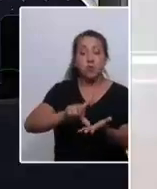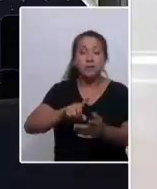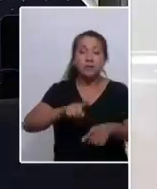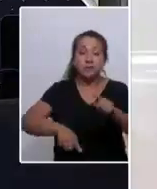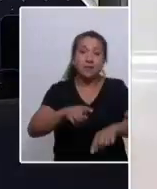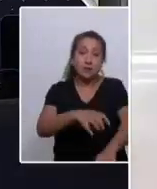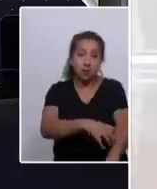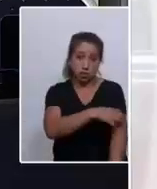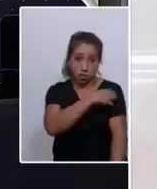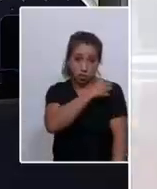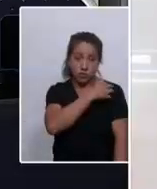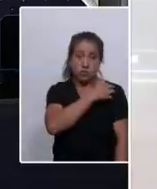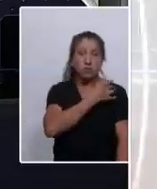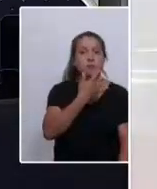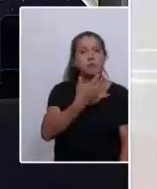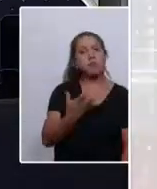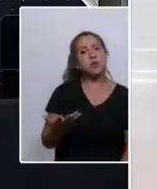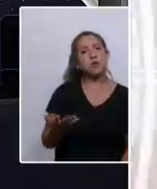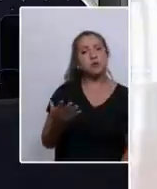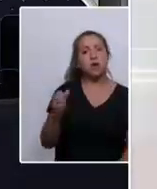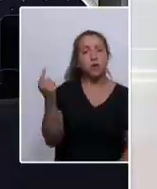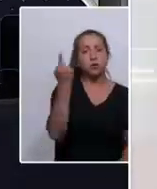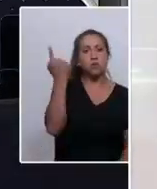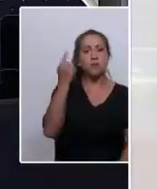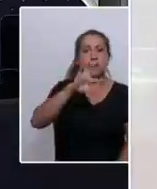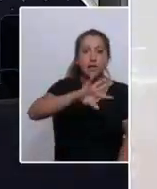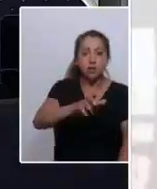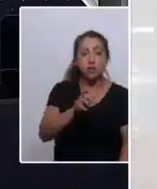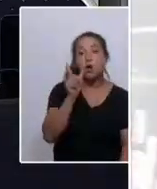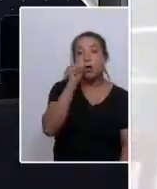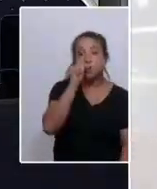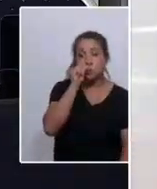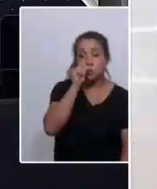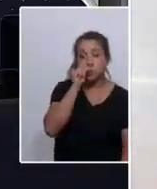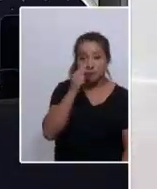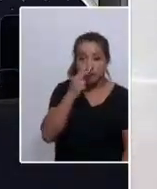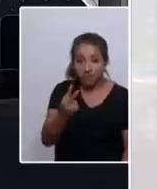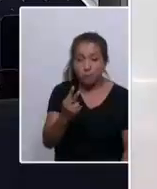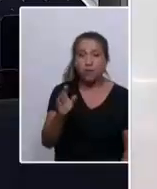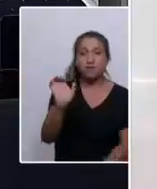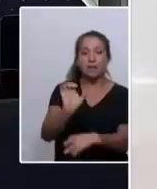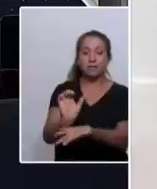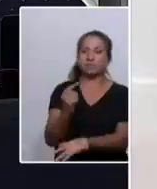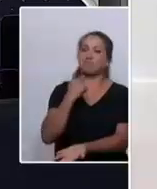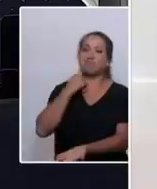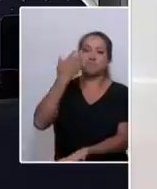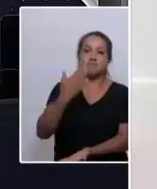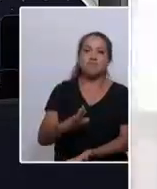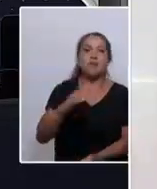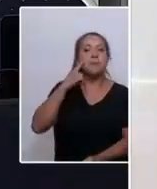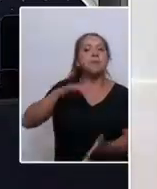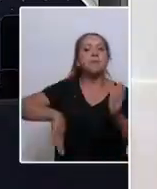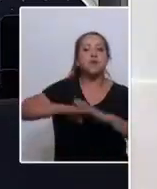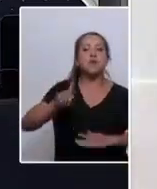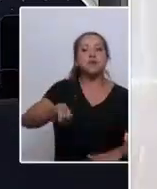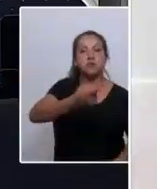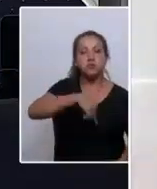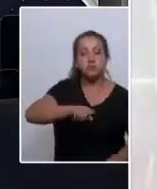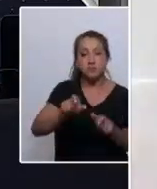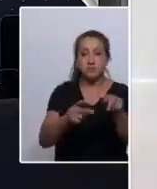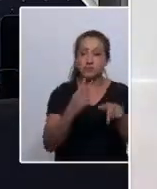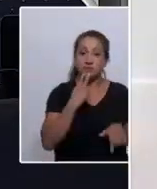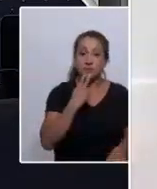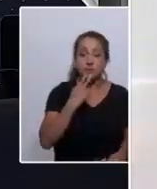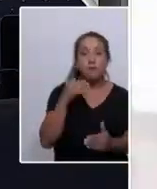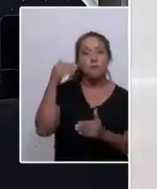aclaraba en Twitter a propósito de declaraciones de la convencional Carol Baum, que ella se iba a mantener defendiendo las ideas y que iban a dar la pelea hasta el final,